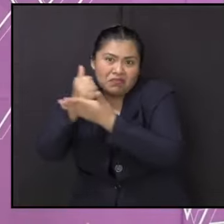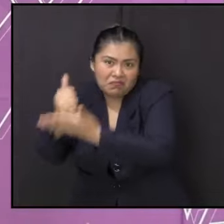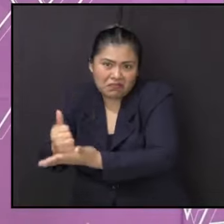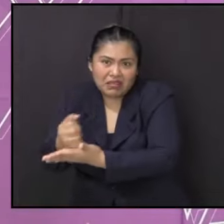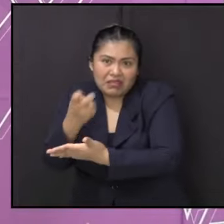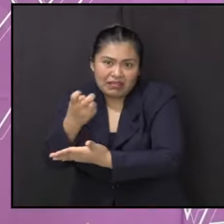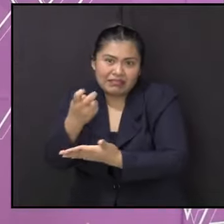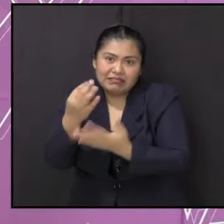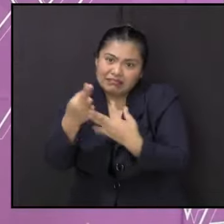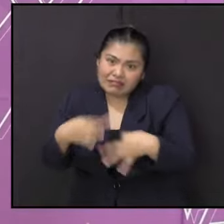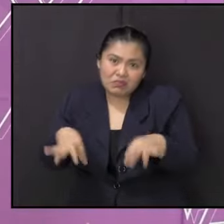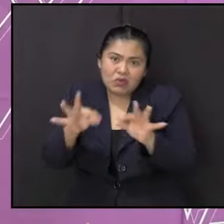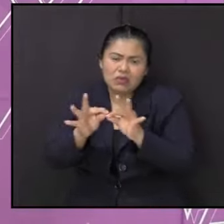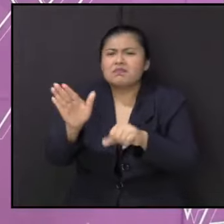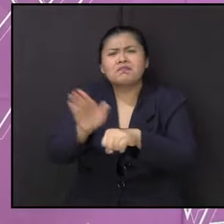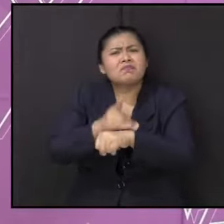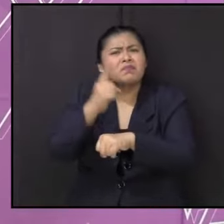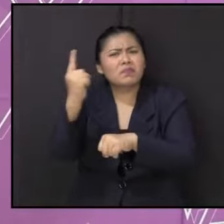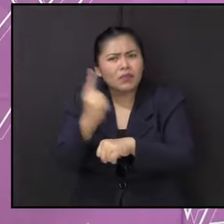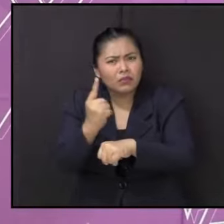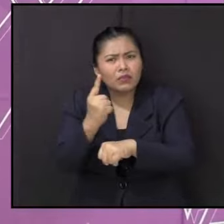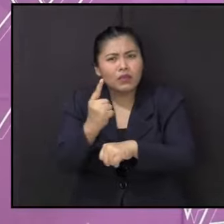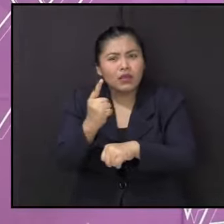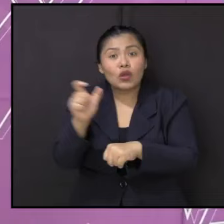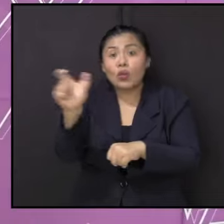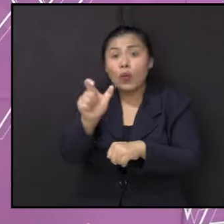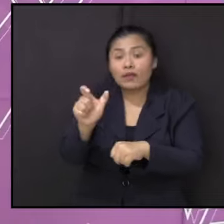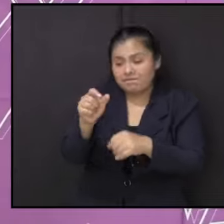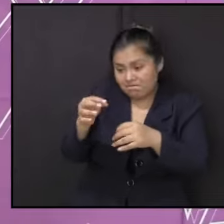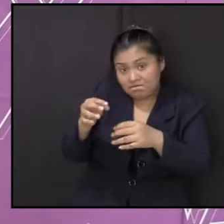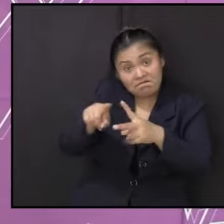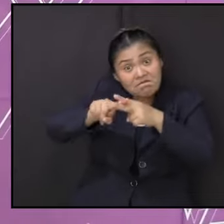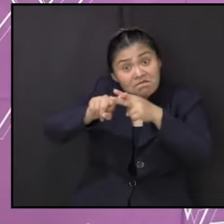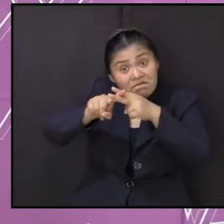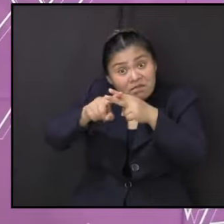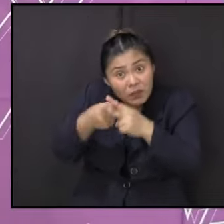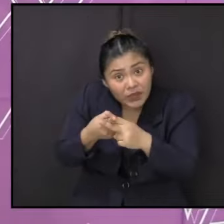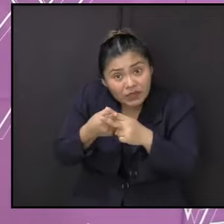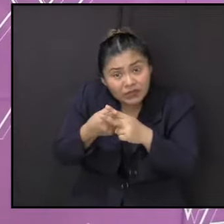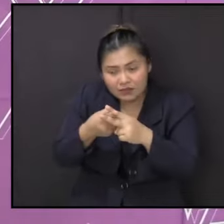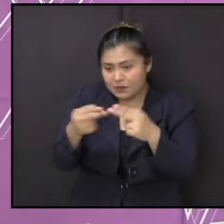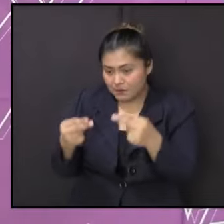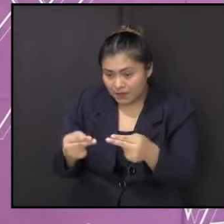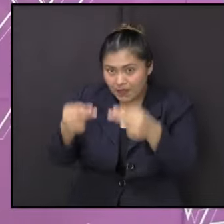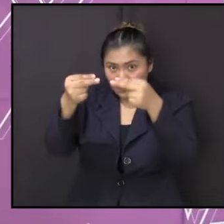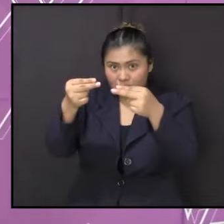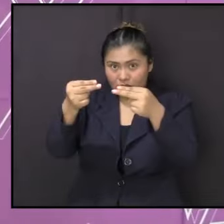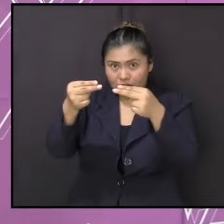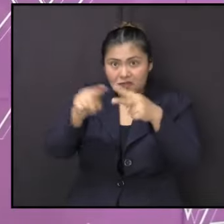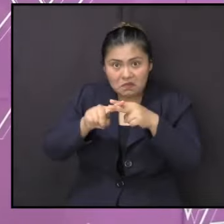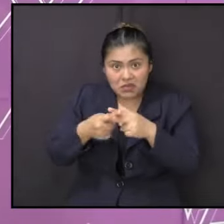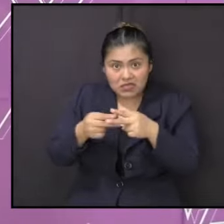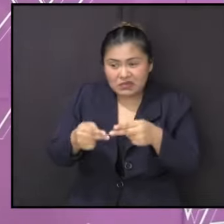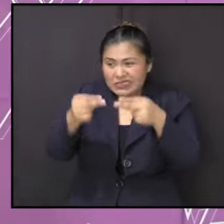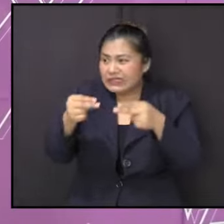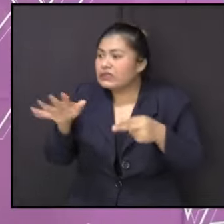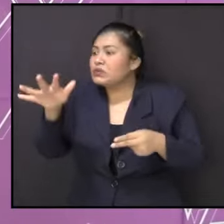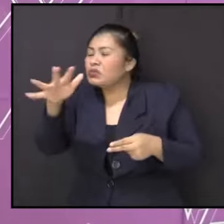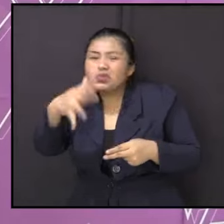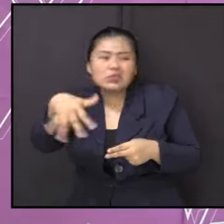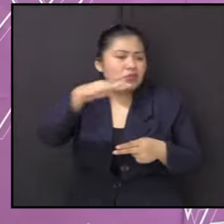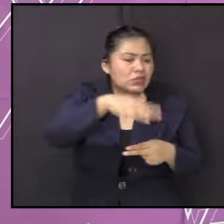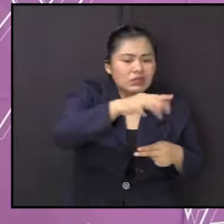qué? Es cuando se va a iniciar el negocio, cuando a veces trata a las personas de buscar las fuentes económicas